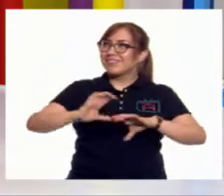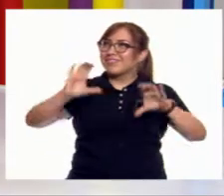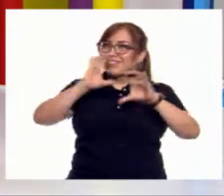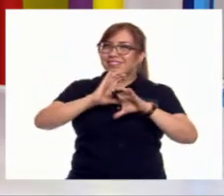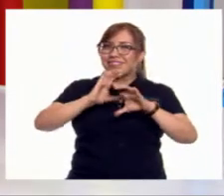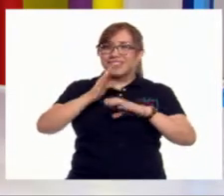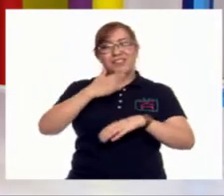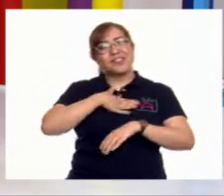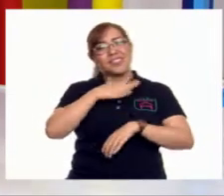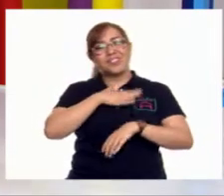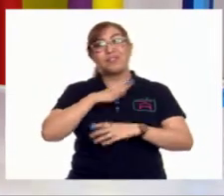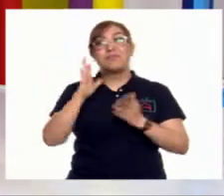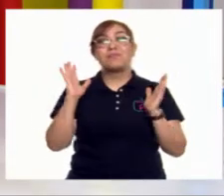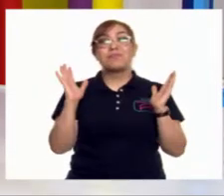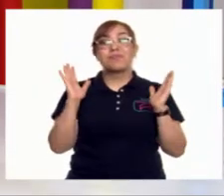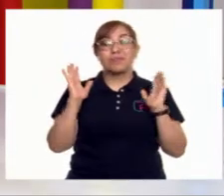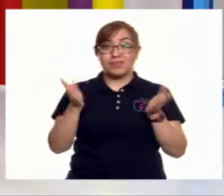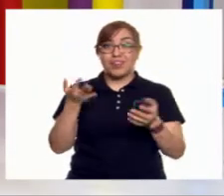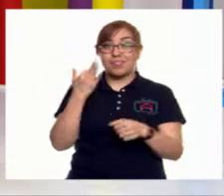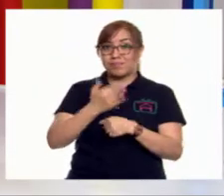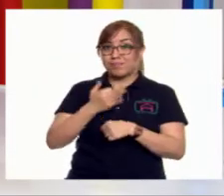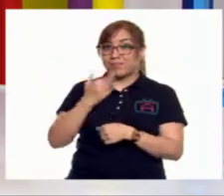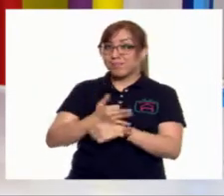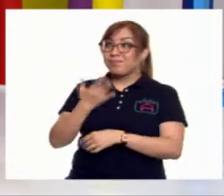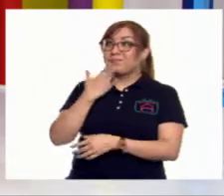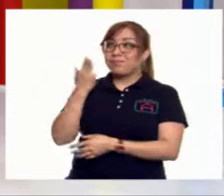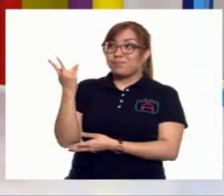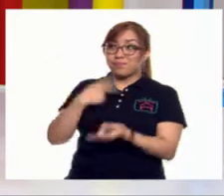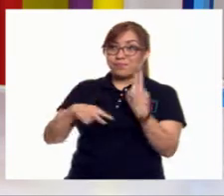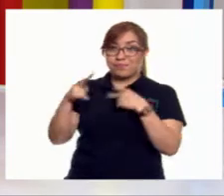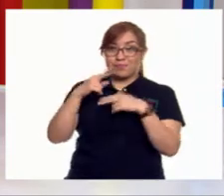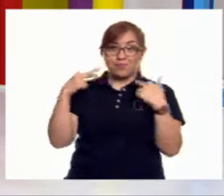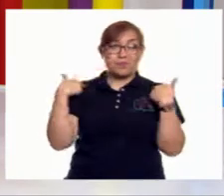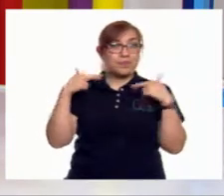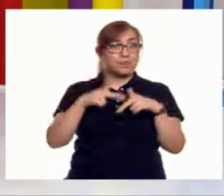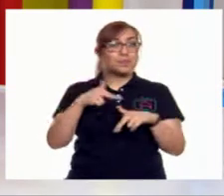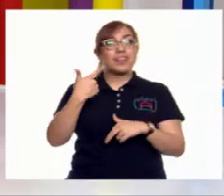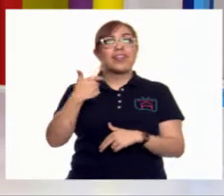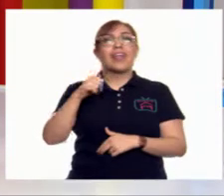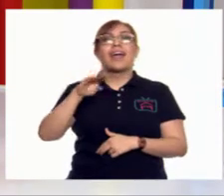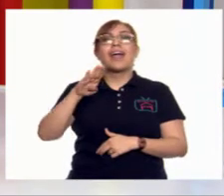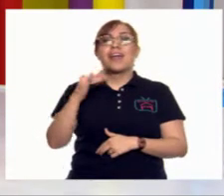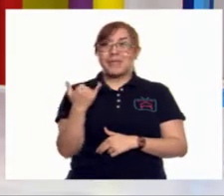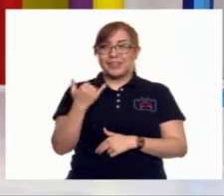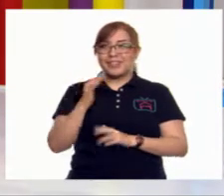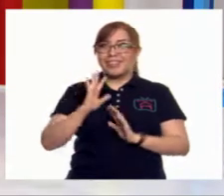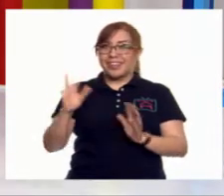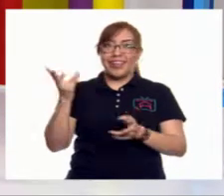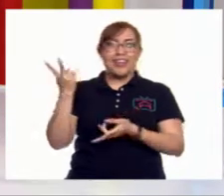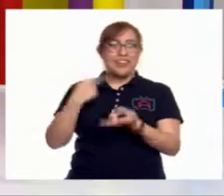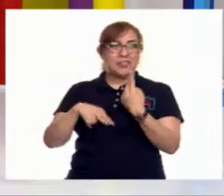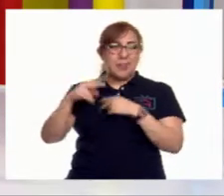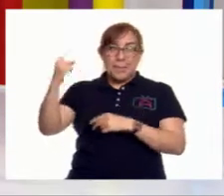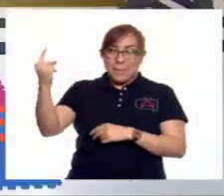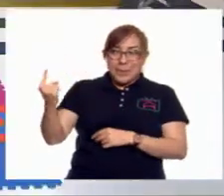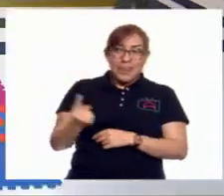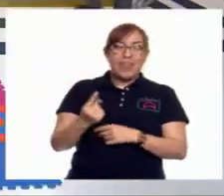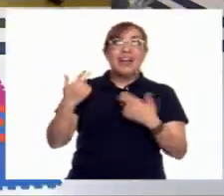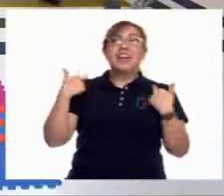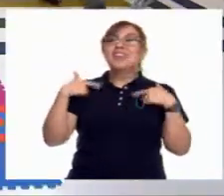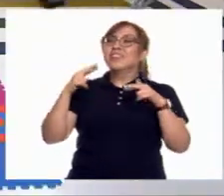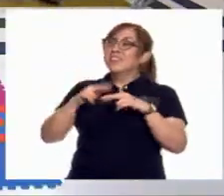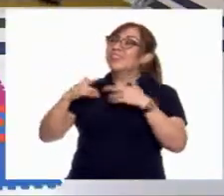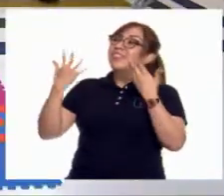¿de acuerdo? ¿Qué les parece si le damos la bienvenida a la maestra Gaby, que ya está por aquí? ¡Maestra! ¿Qué